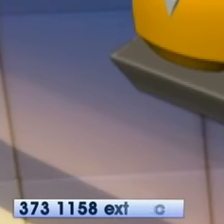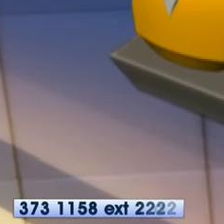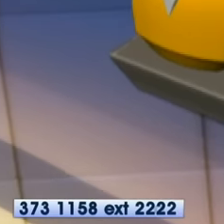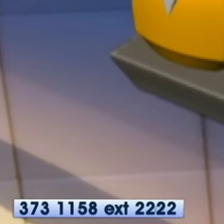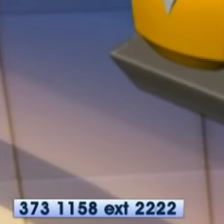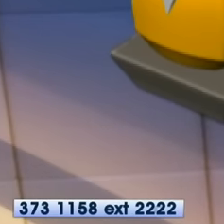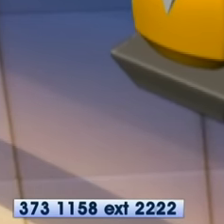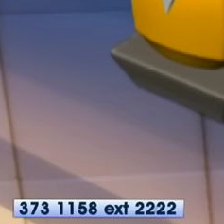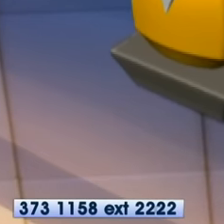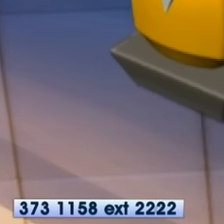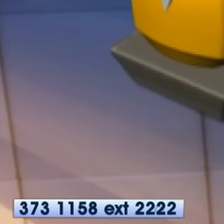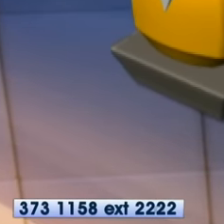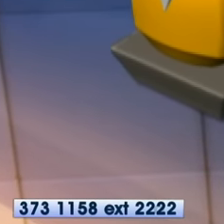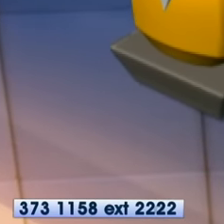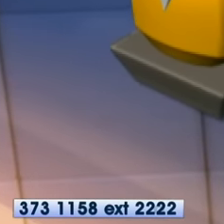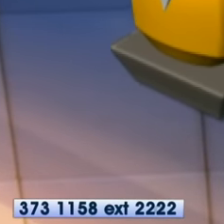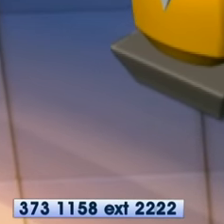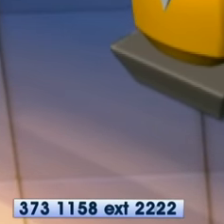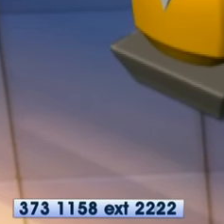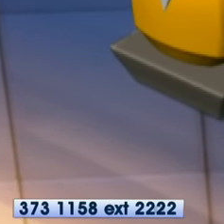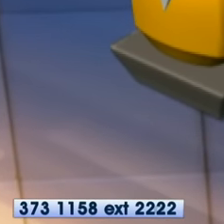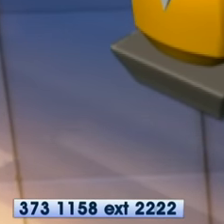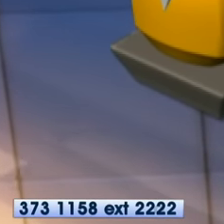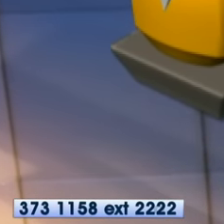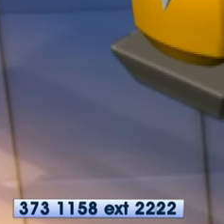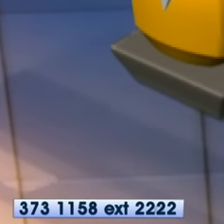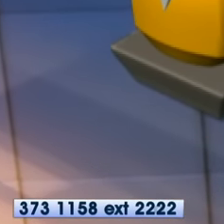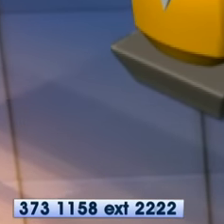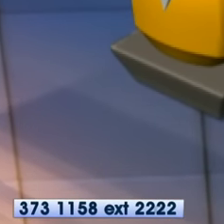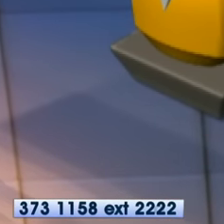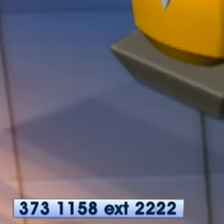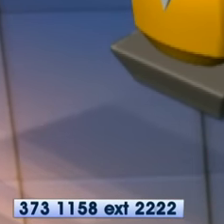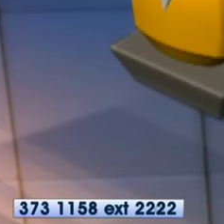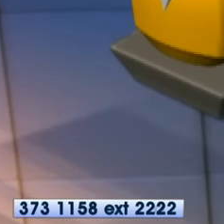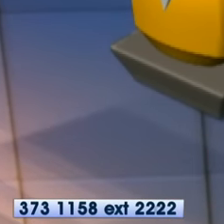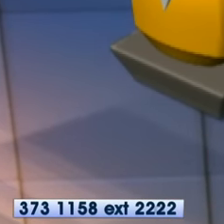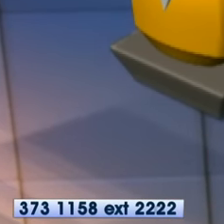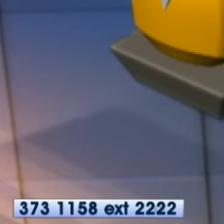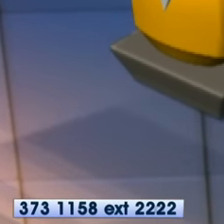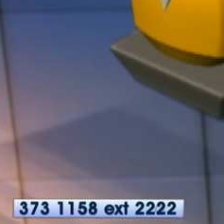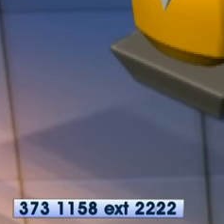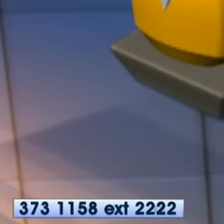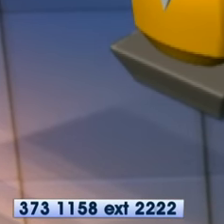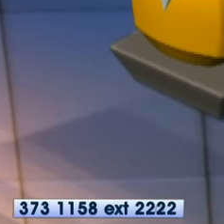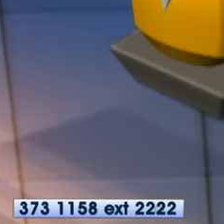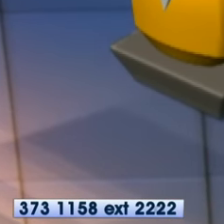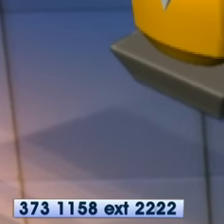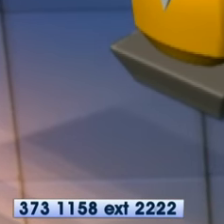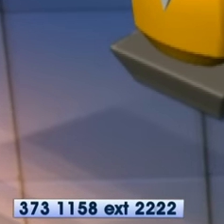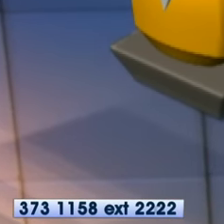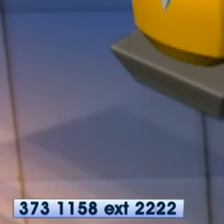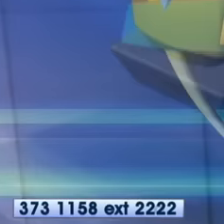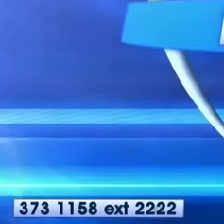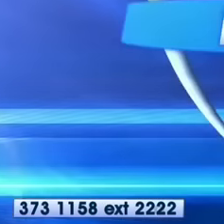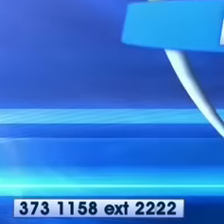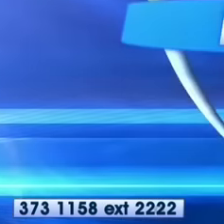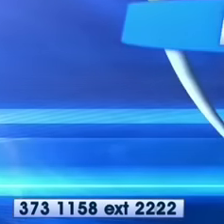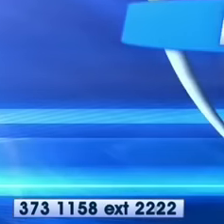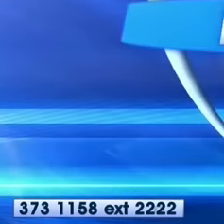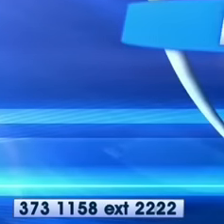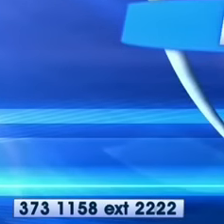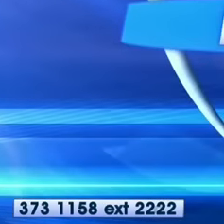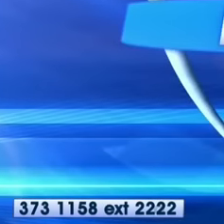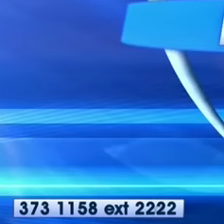9 movimientos políticos nacionales y 54 movimientos políticos provinciales.